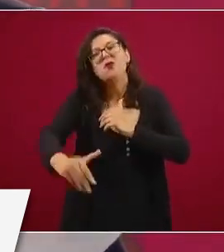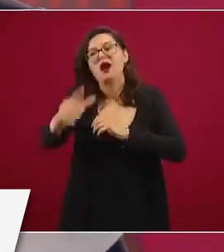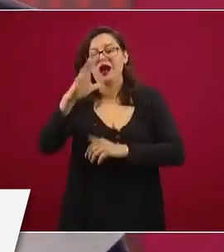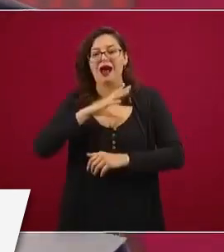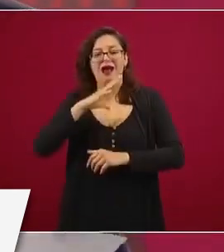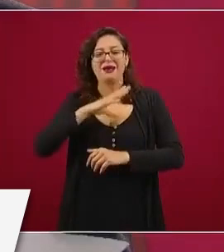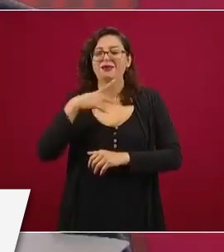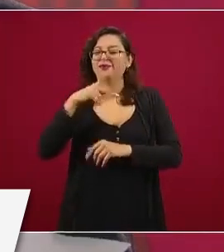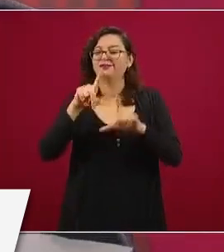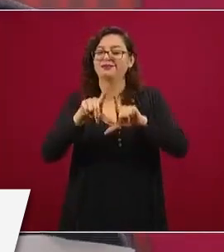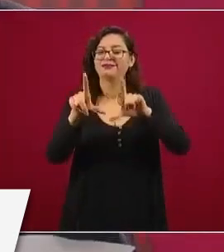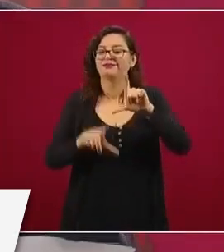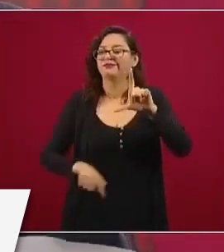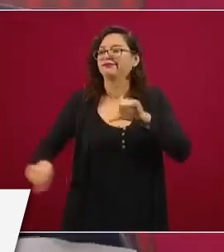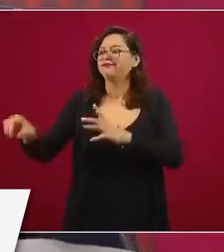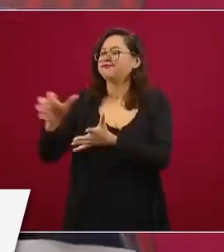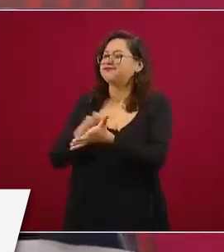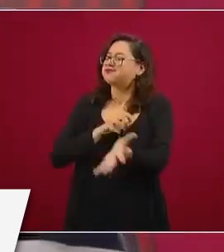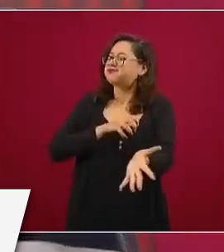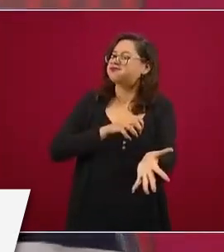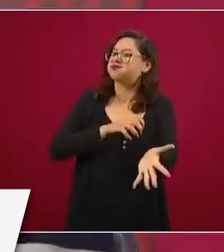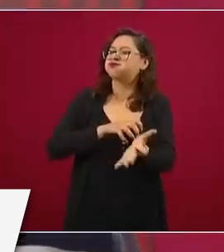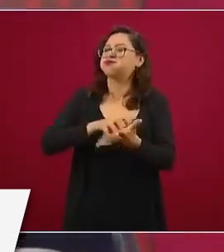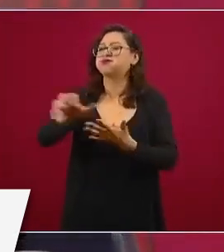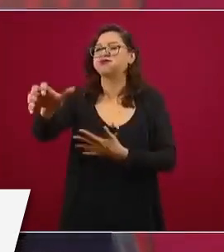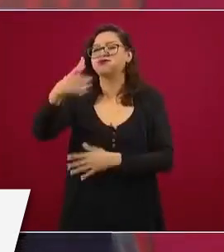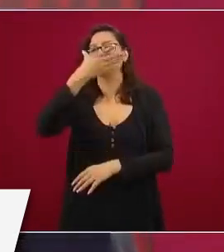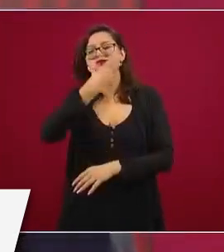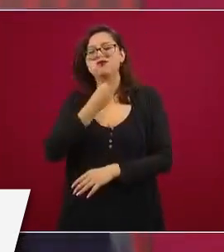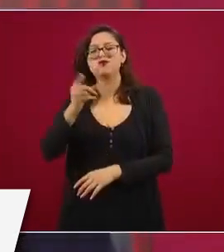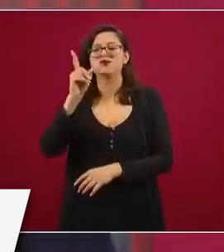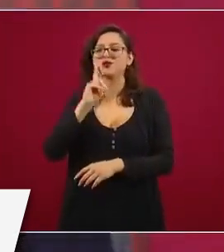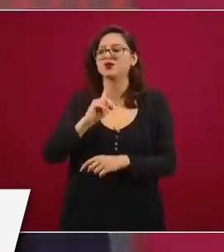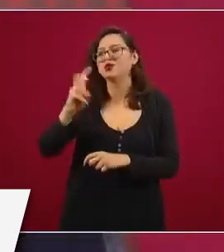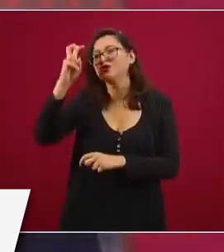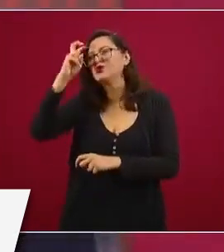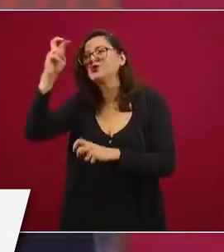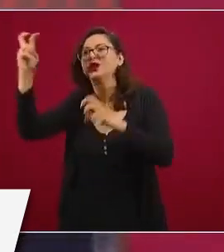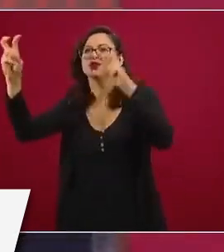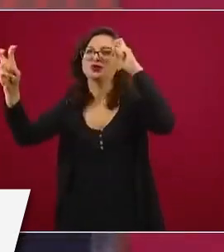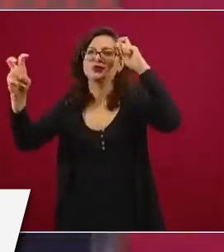soñadores, mujeres, hombres, por eso hay esperanza.